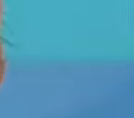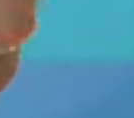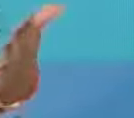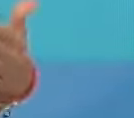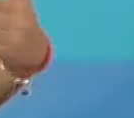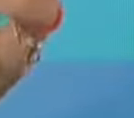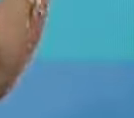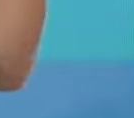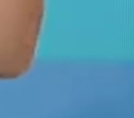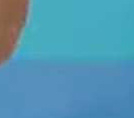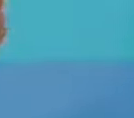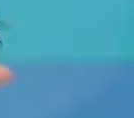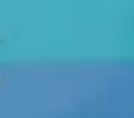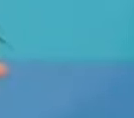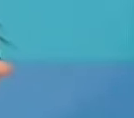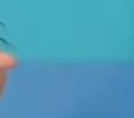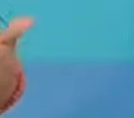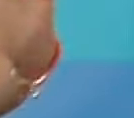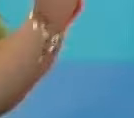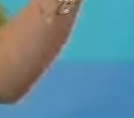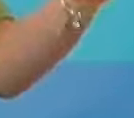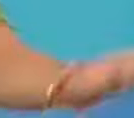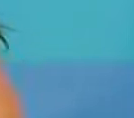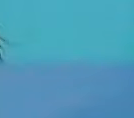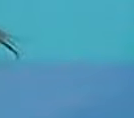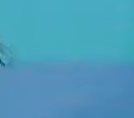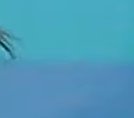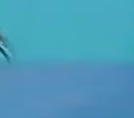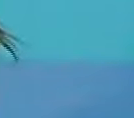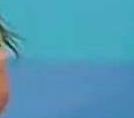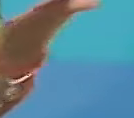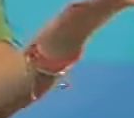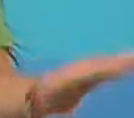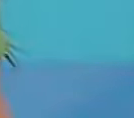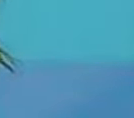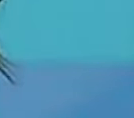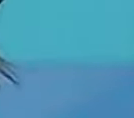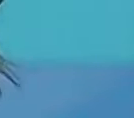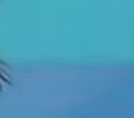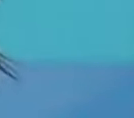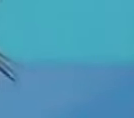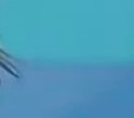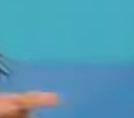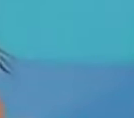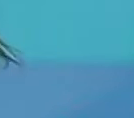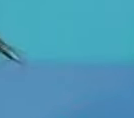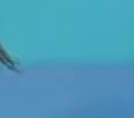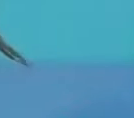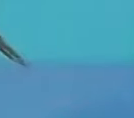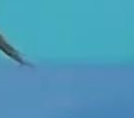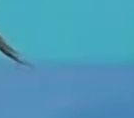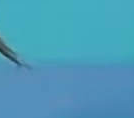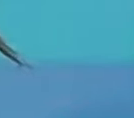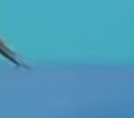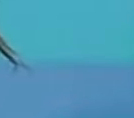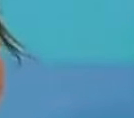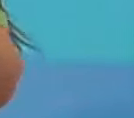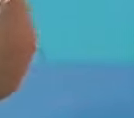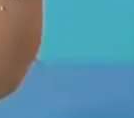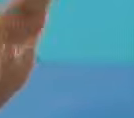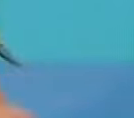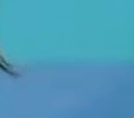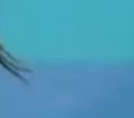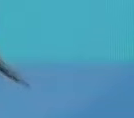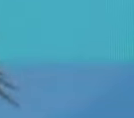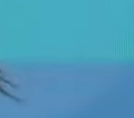entero, lo acepta y se conecta directamente con la mirada. Nosotros somos hermanos y hermanas, hijos e hijas de la misma madre,